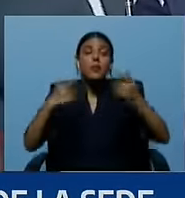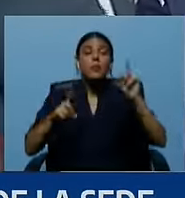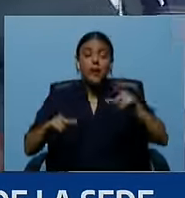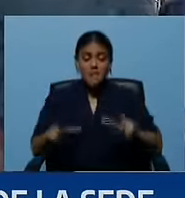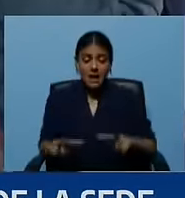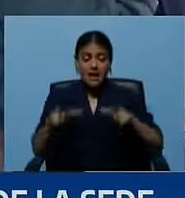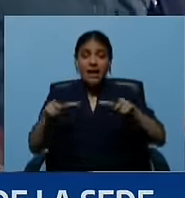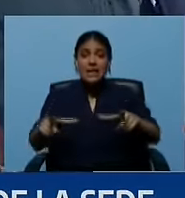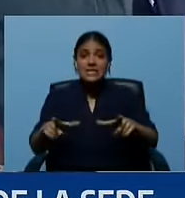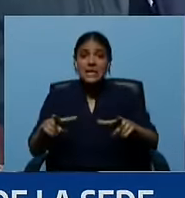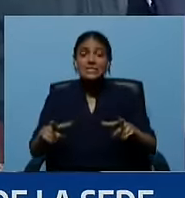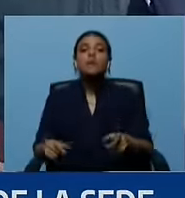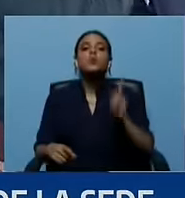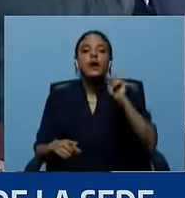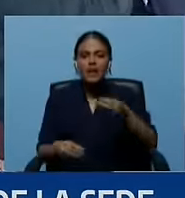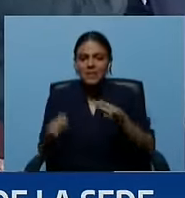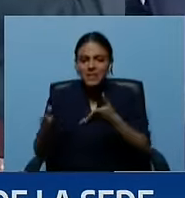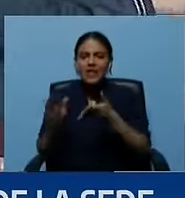física nuclear.